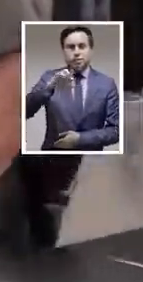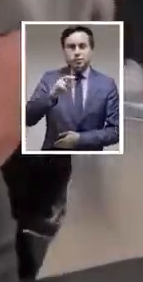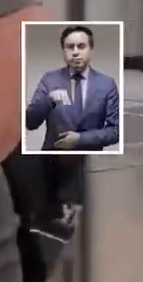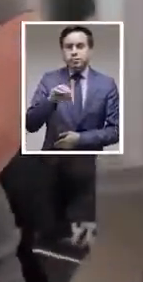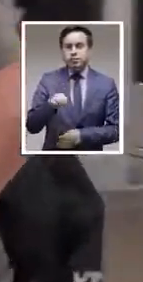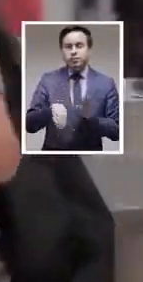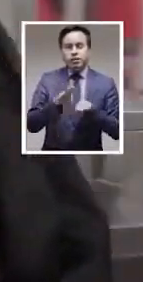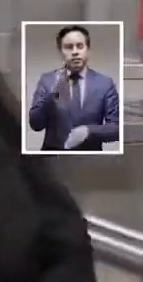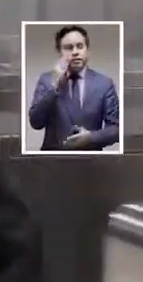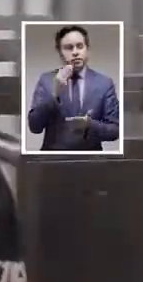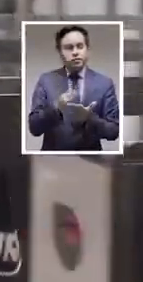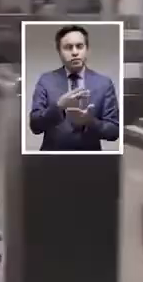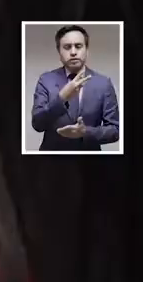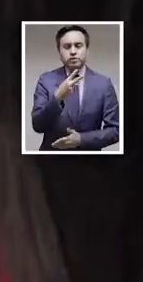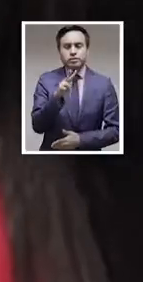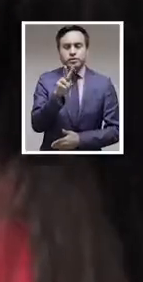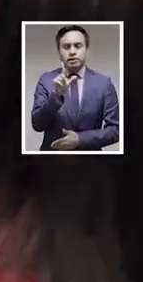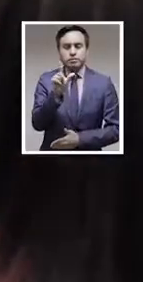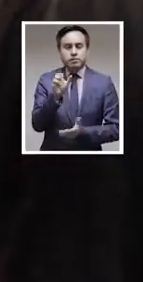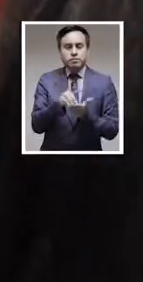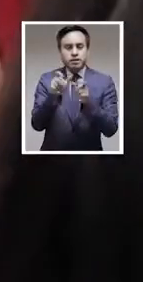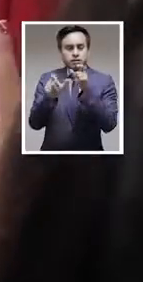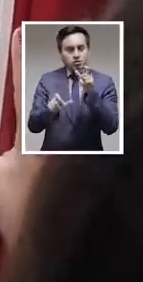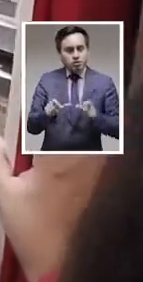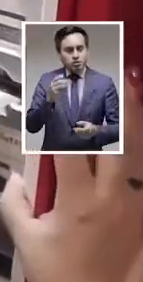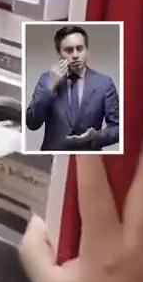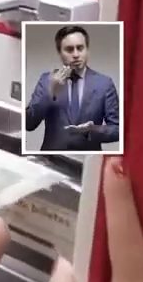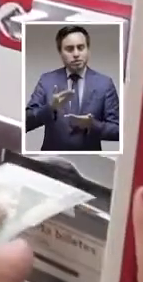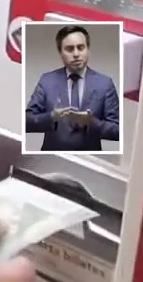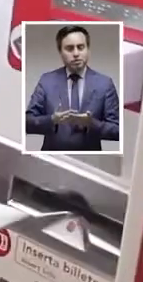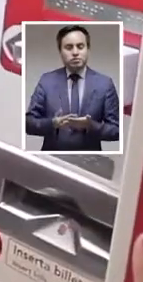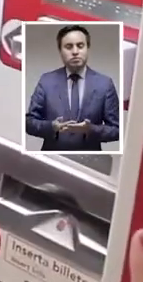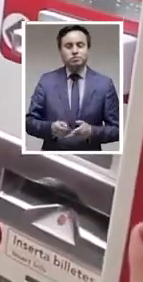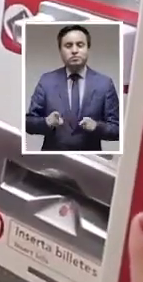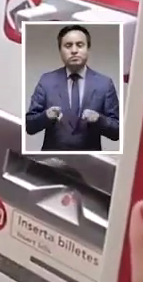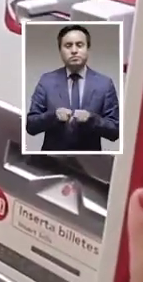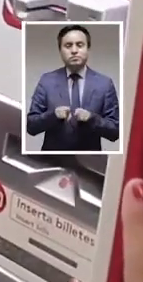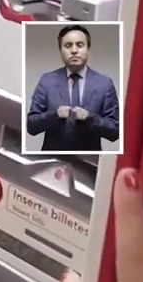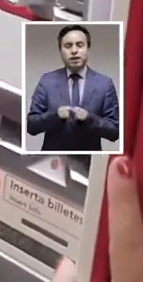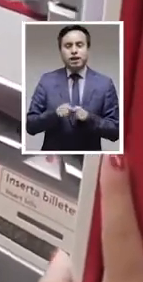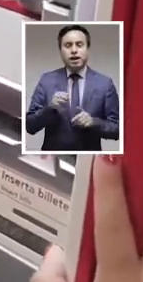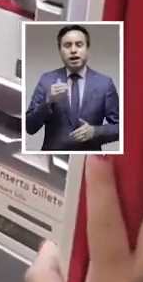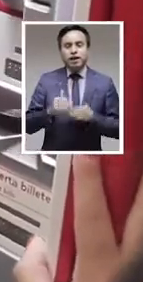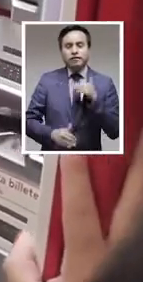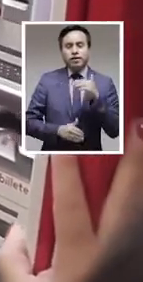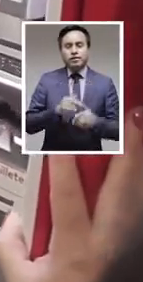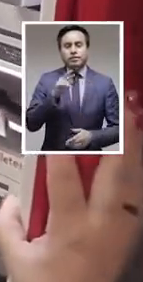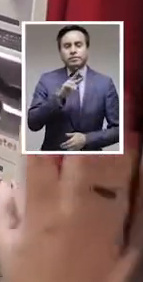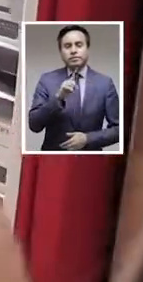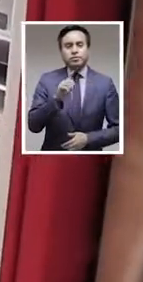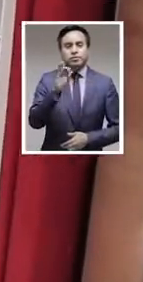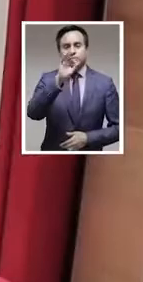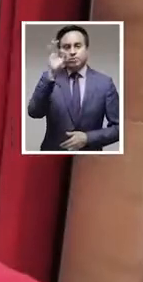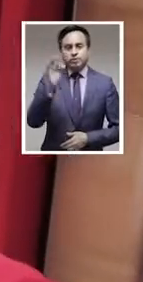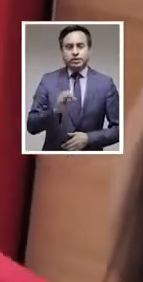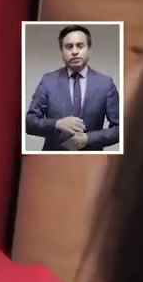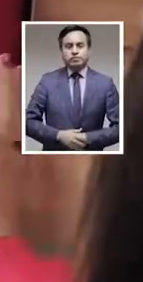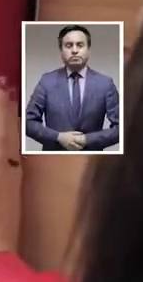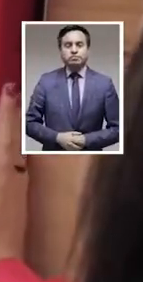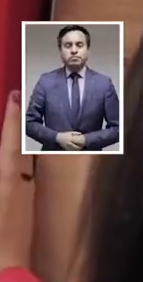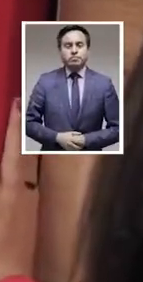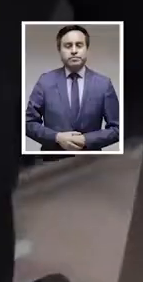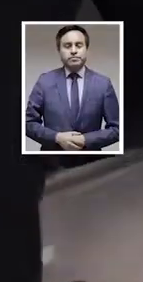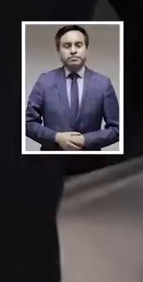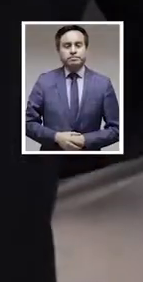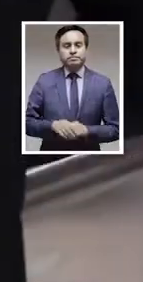de 327.000 personas. Va en un nivel de avance de 21%. En